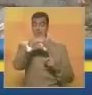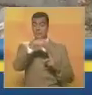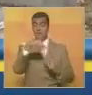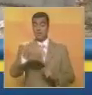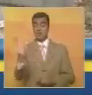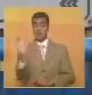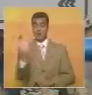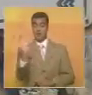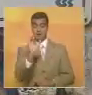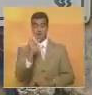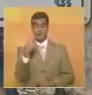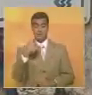Caracas donde residía la víctima